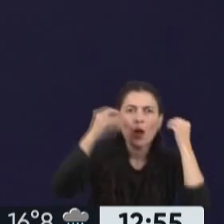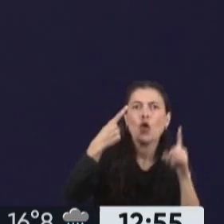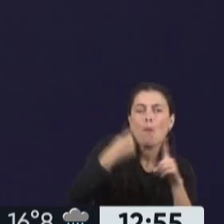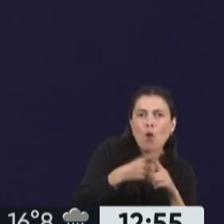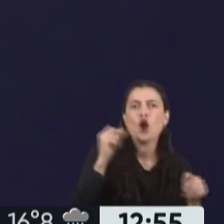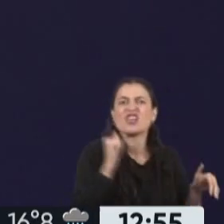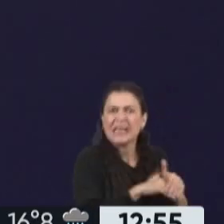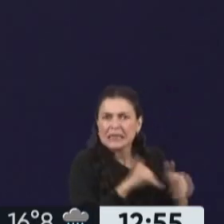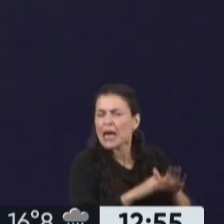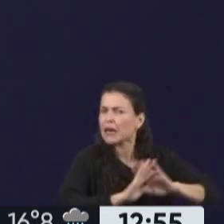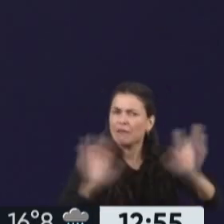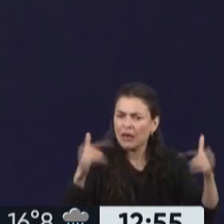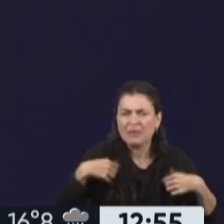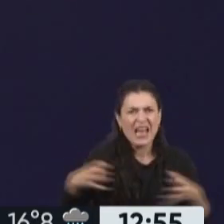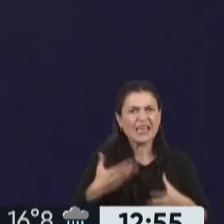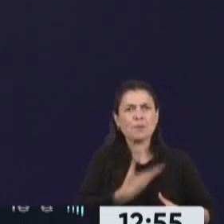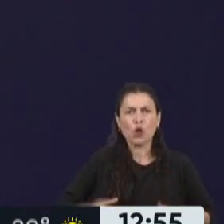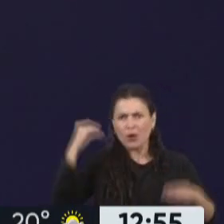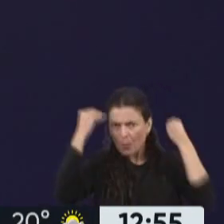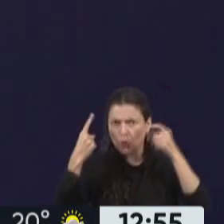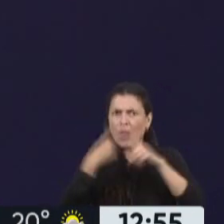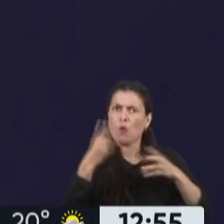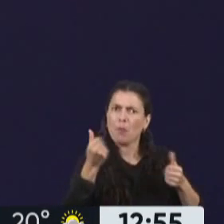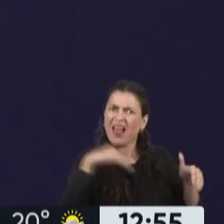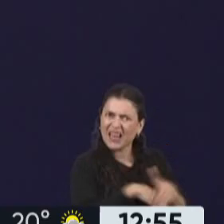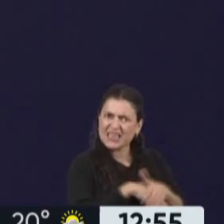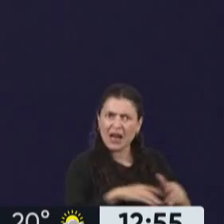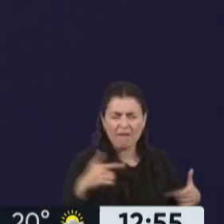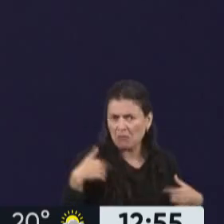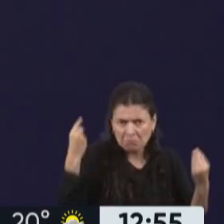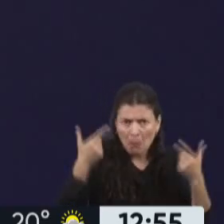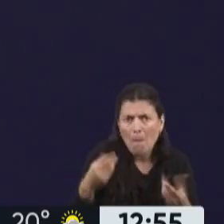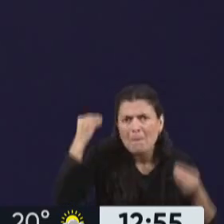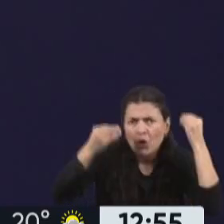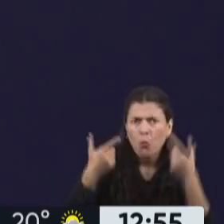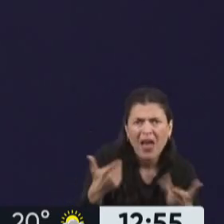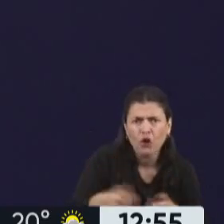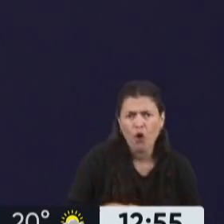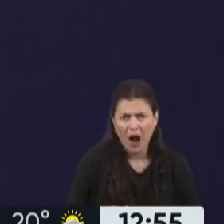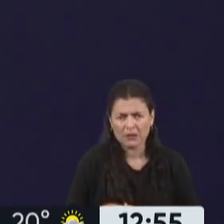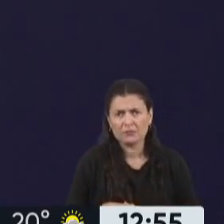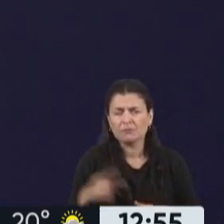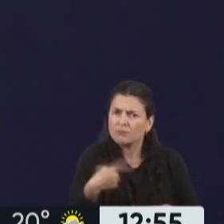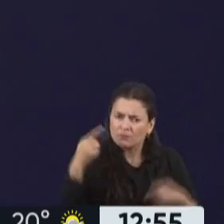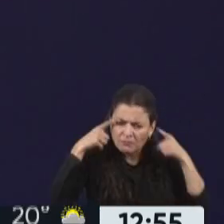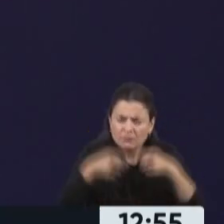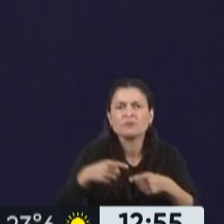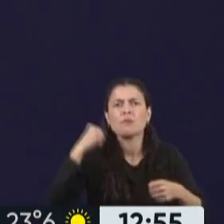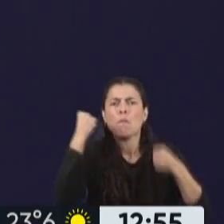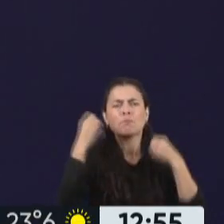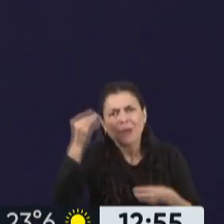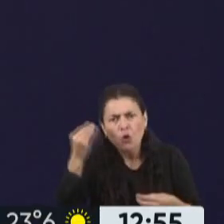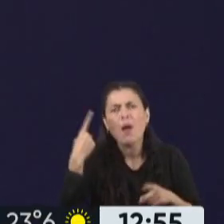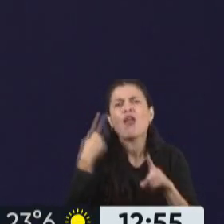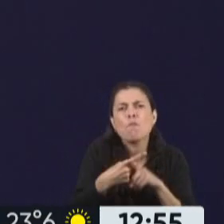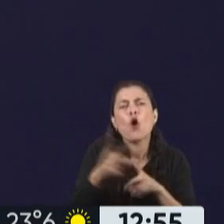no la tenemos nosotros, no la tienen que tener ustedes. No tenemos ninguna preocupación de ninguna índole. Nuestra única preocupación es